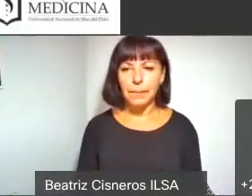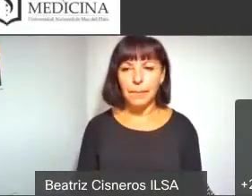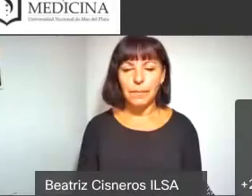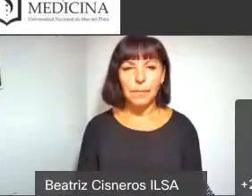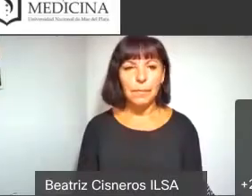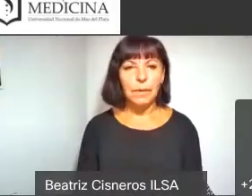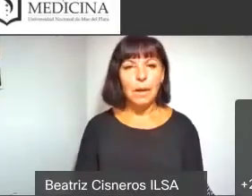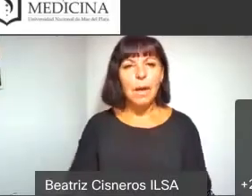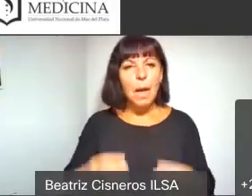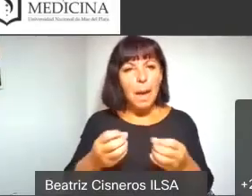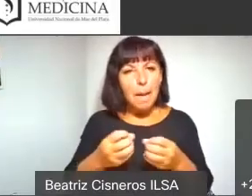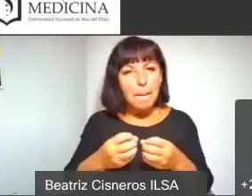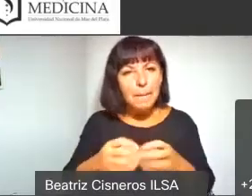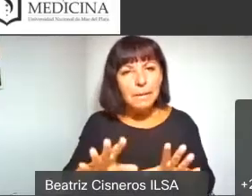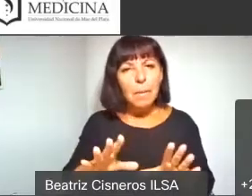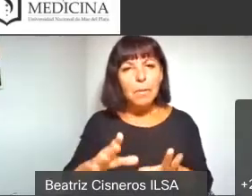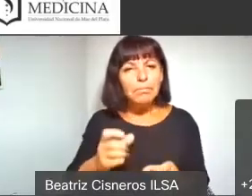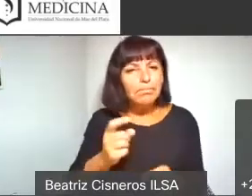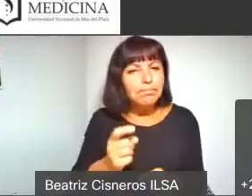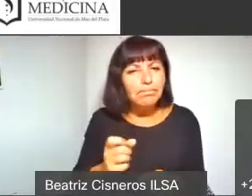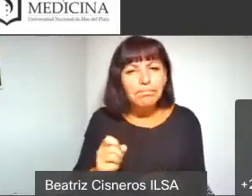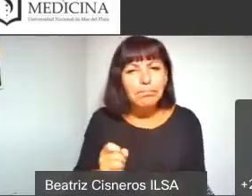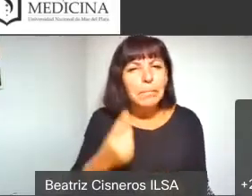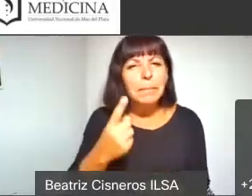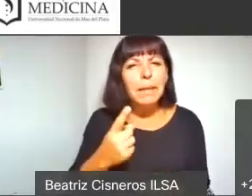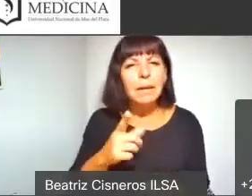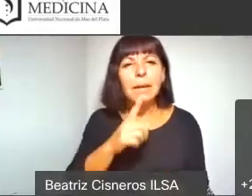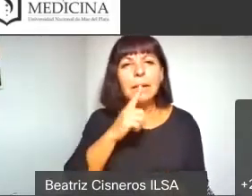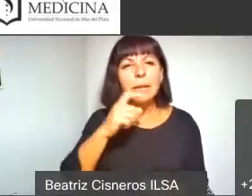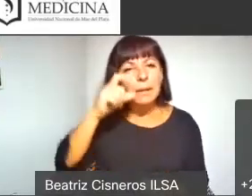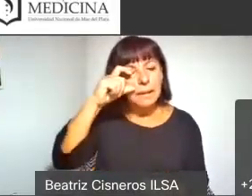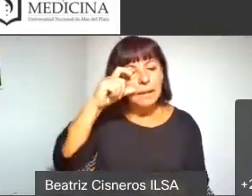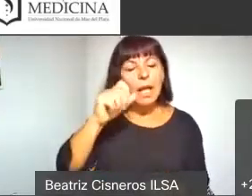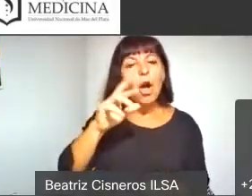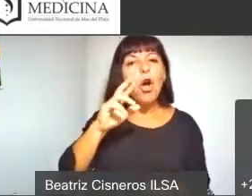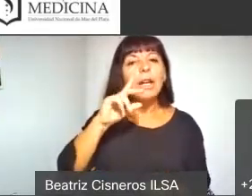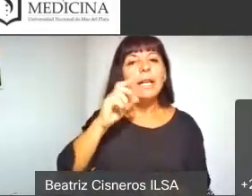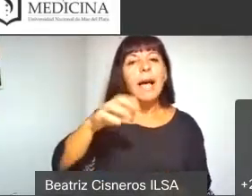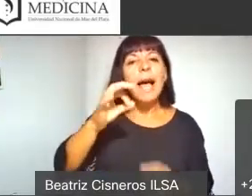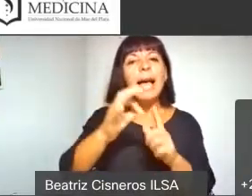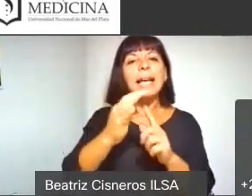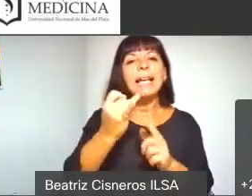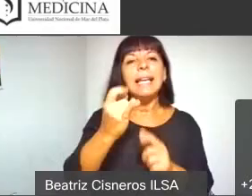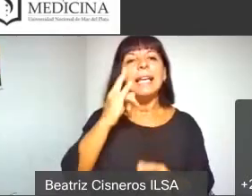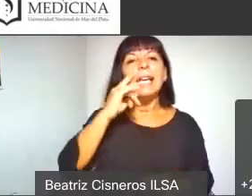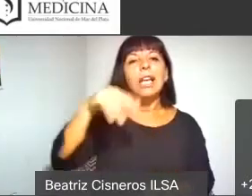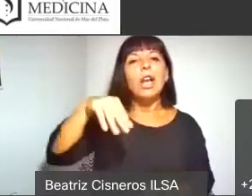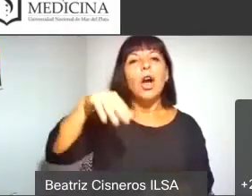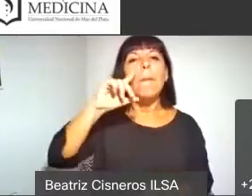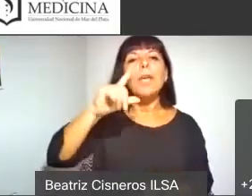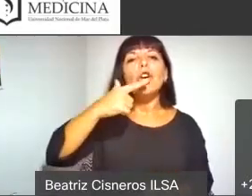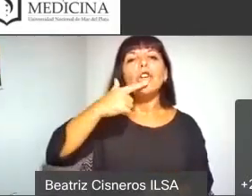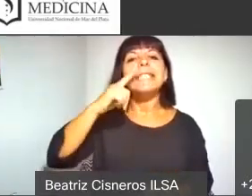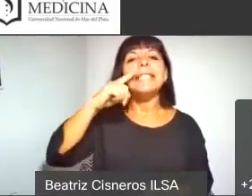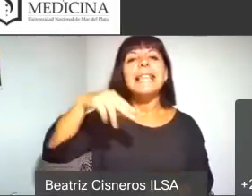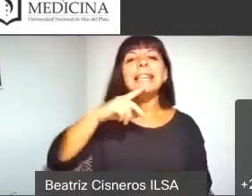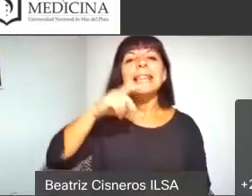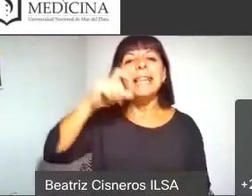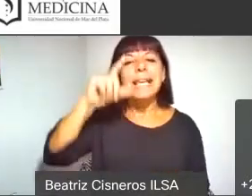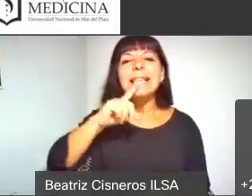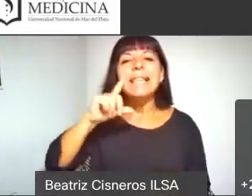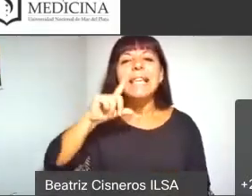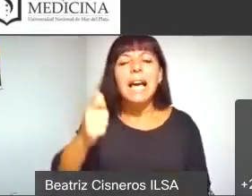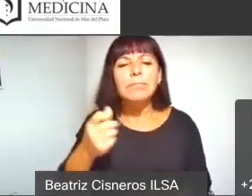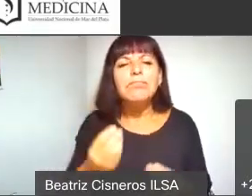Vamos a empezar hablando en principio de la teoría quimiosintética. La teoría quimiosintética da cuenta